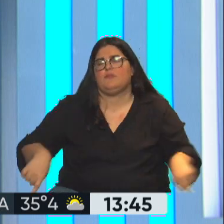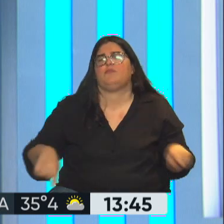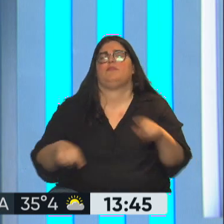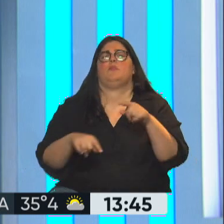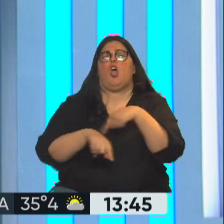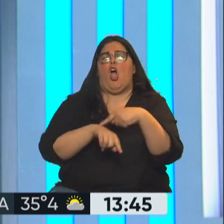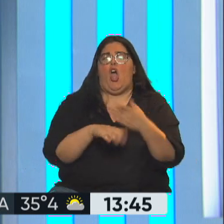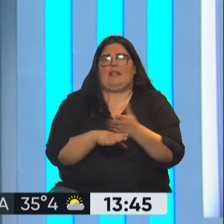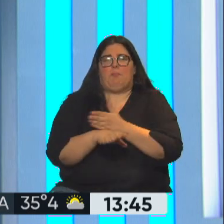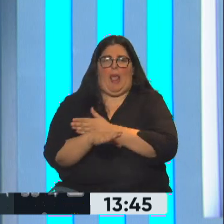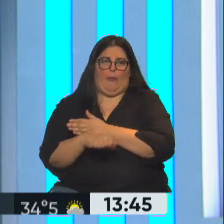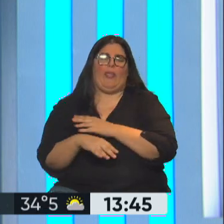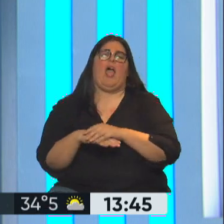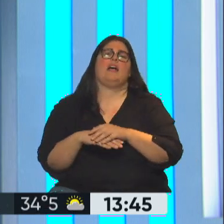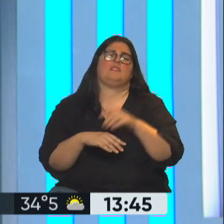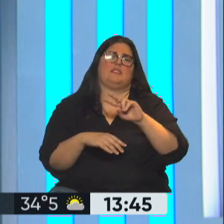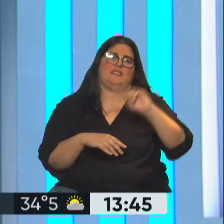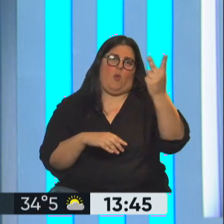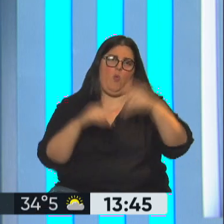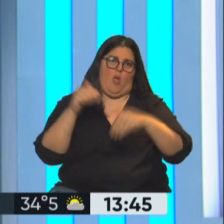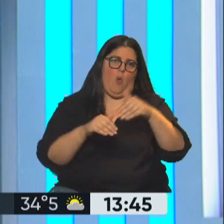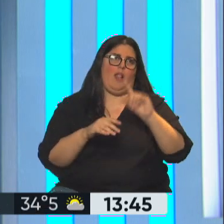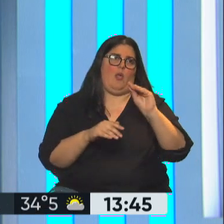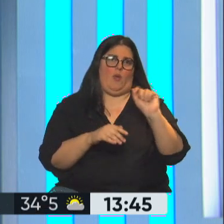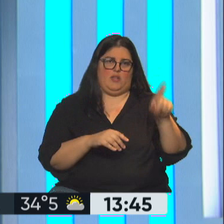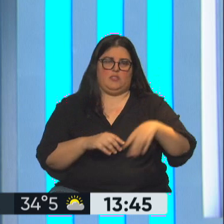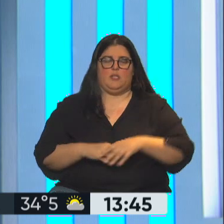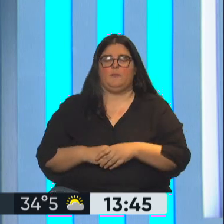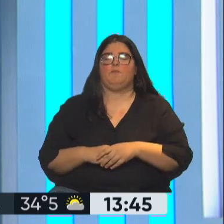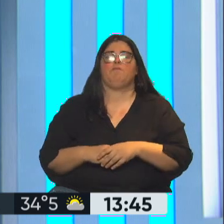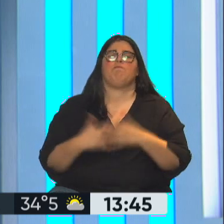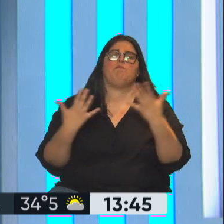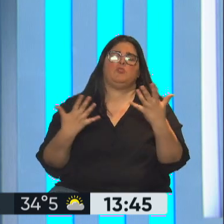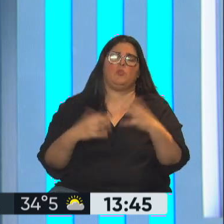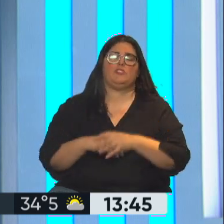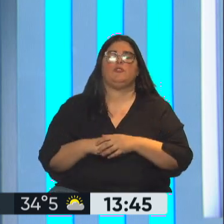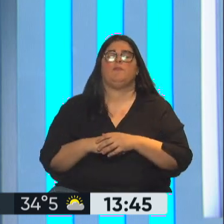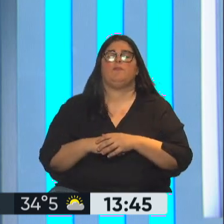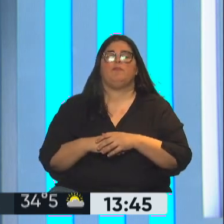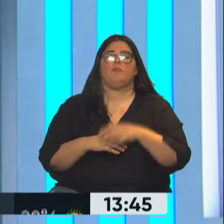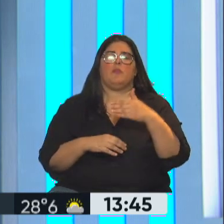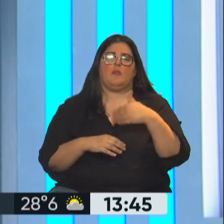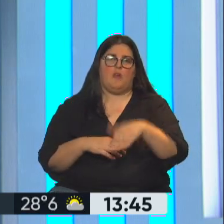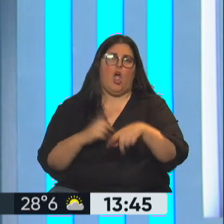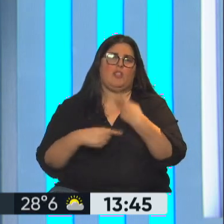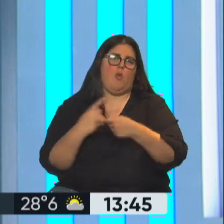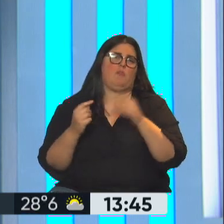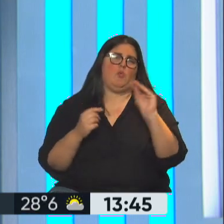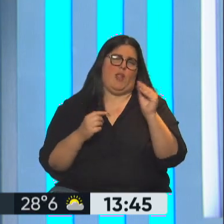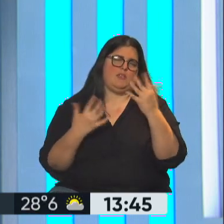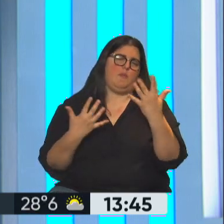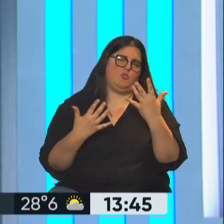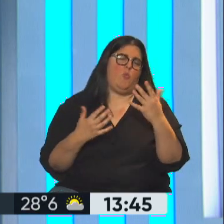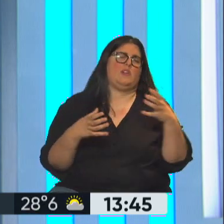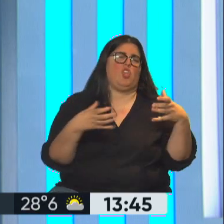horas previas a este balotaje en el vecino país. Bien, por supuesto, vamos a continuar hablando de Brasil con Alejandra, con